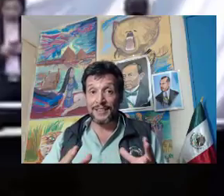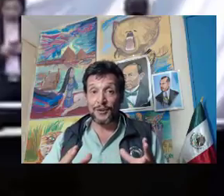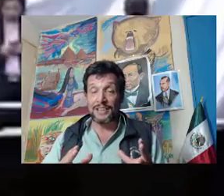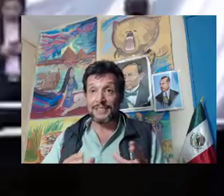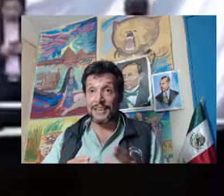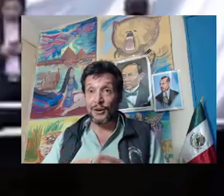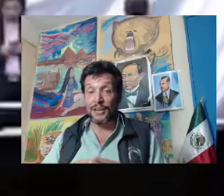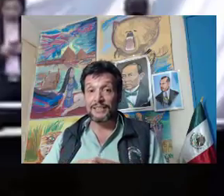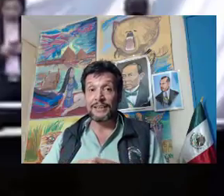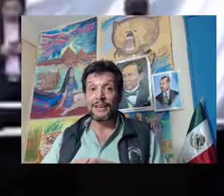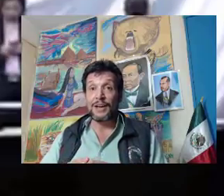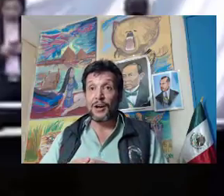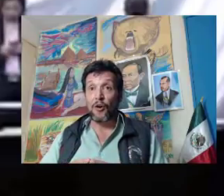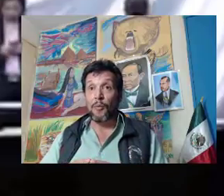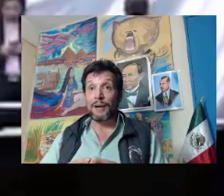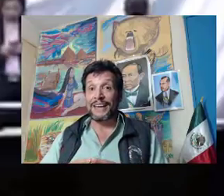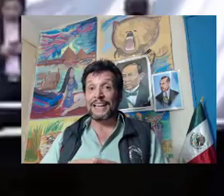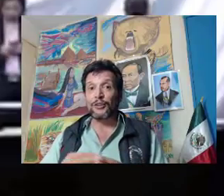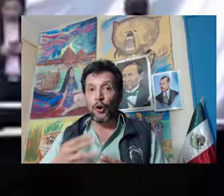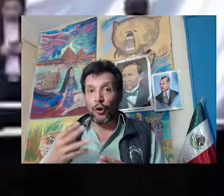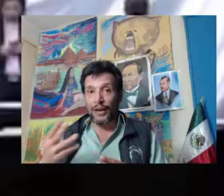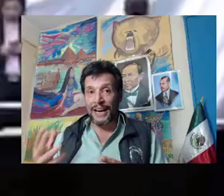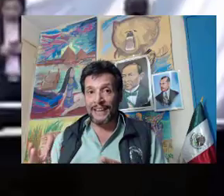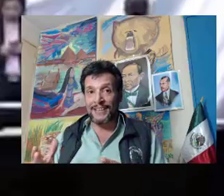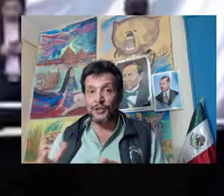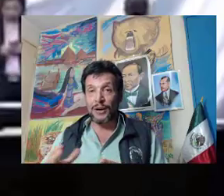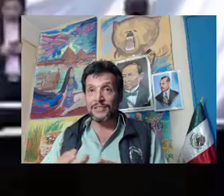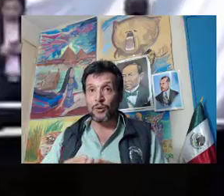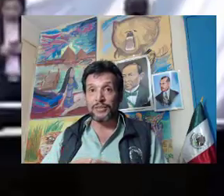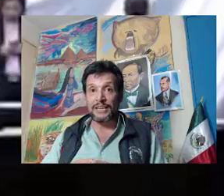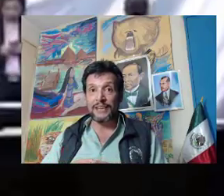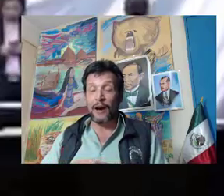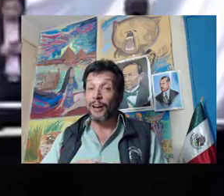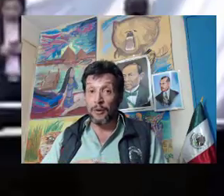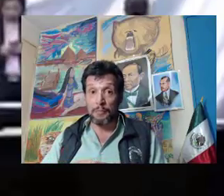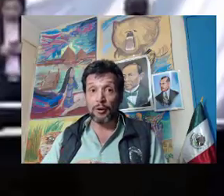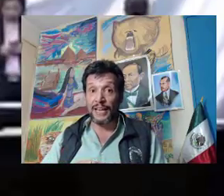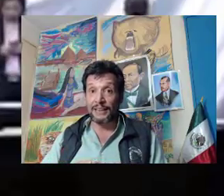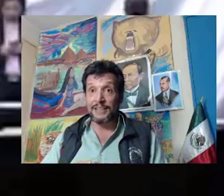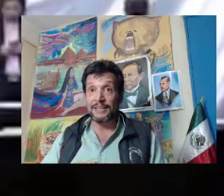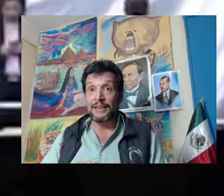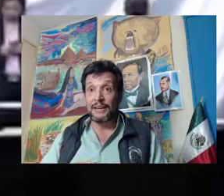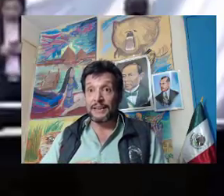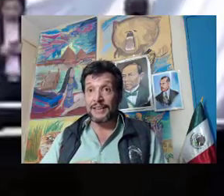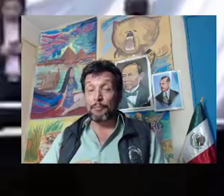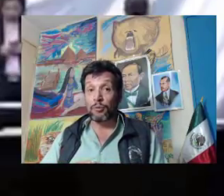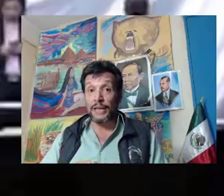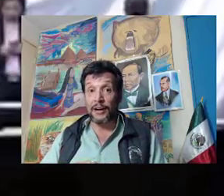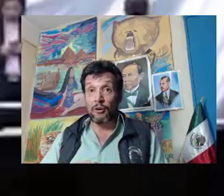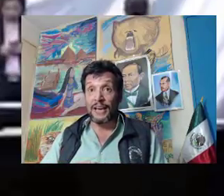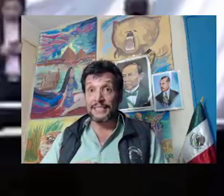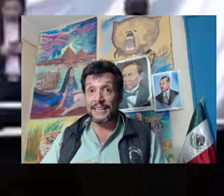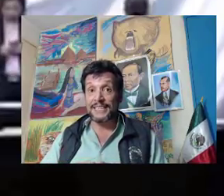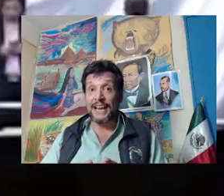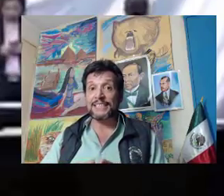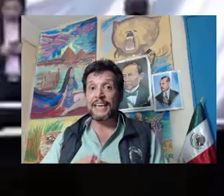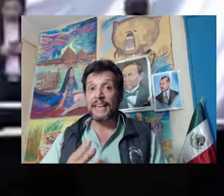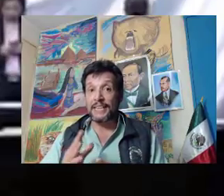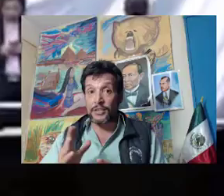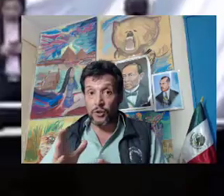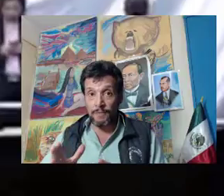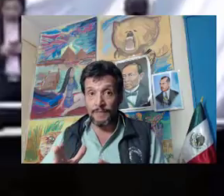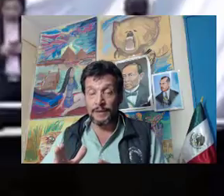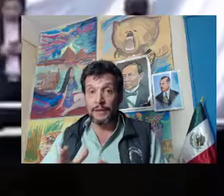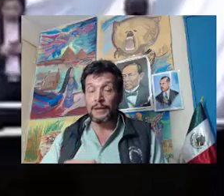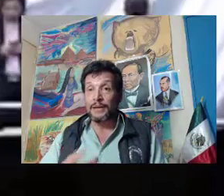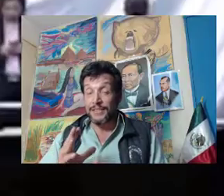amigos, amigas, señoras y señores, en el tono que le han dicho las cosas, aunque lo importante es apuntarlo, es que se las